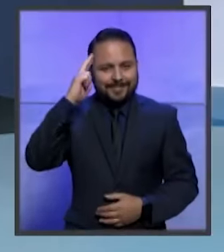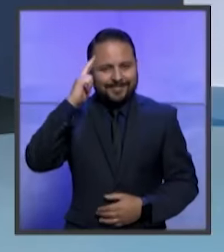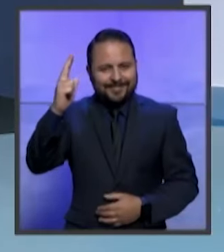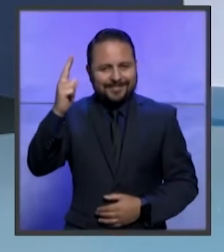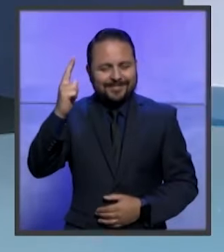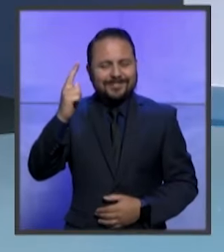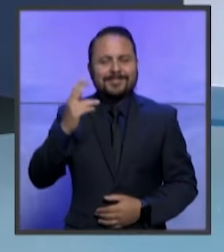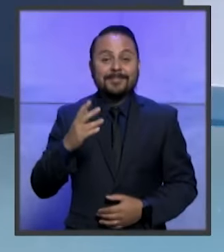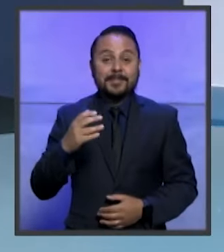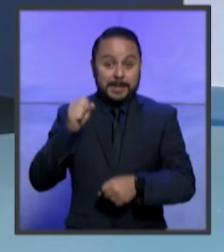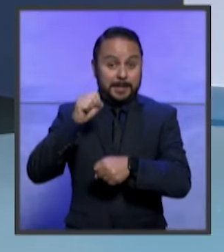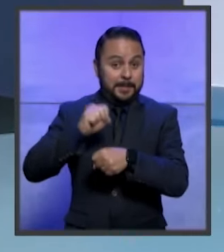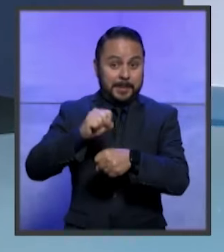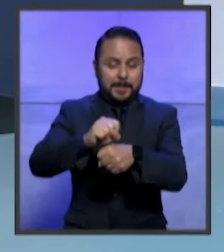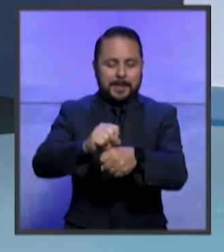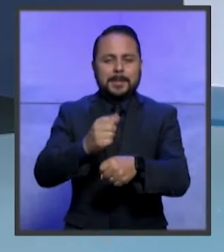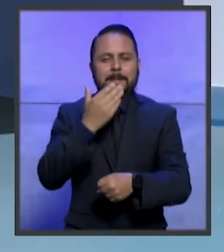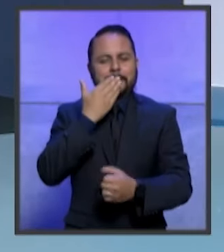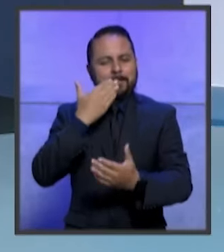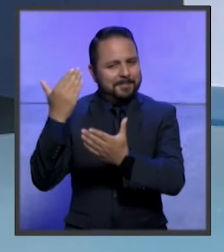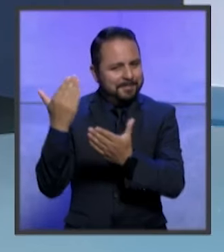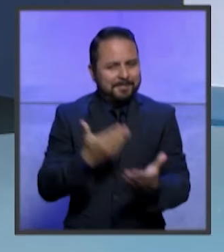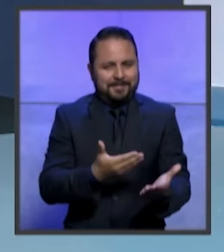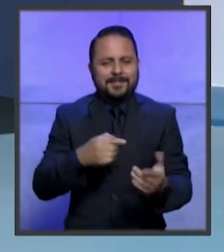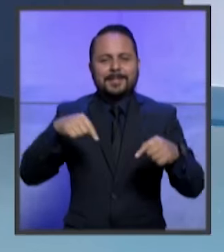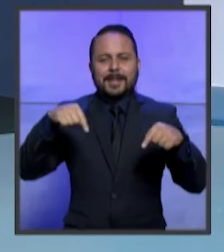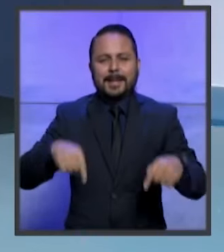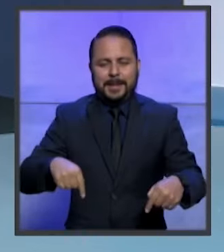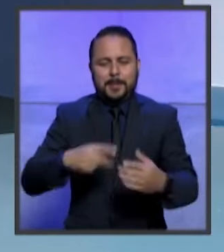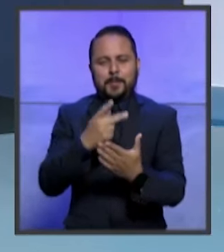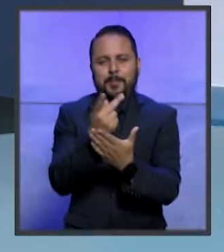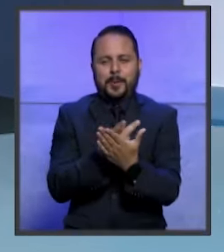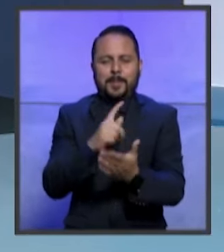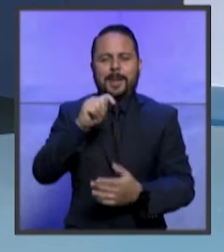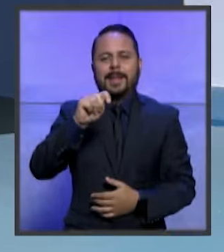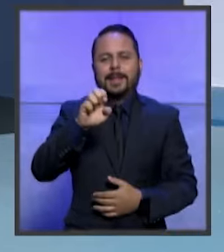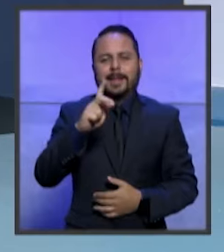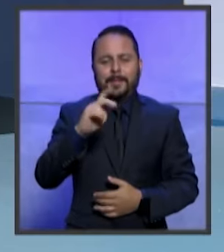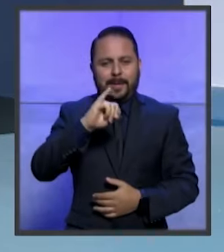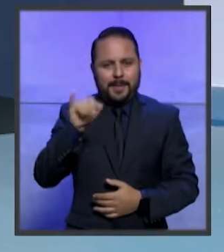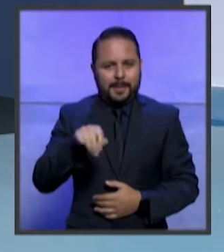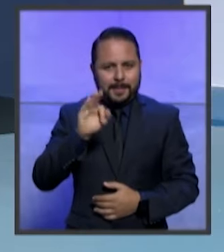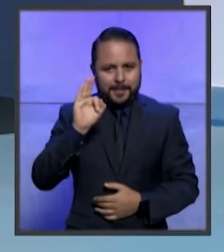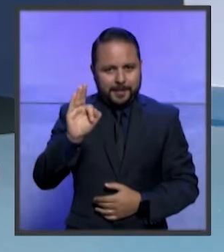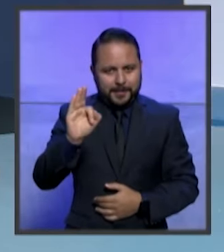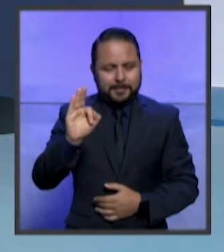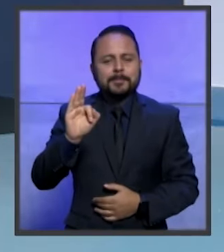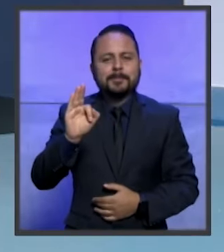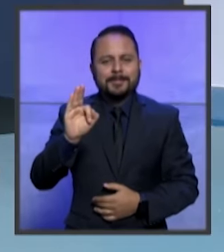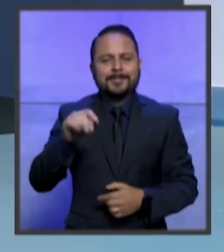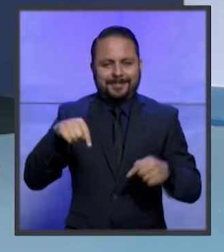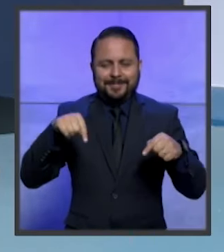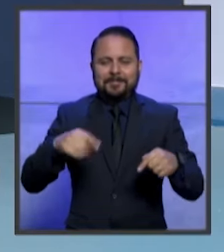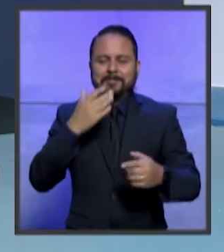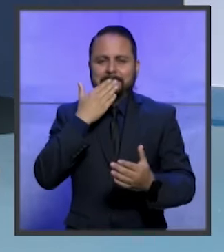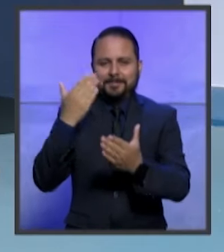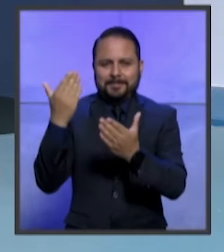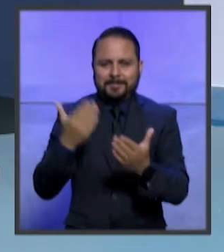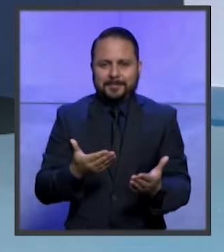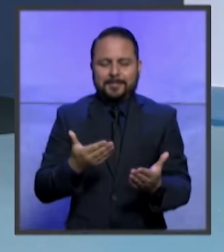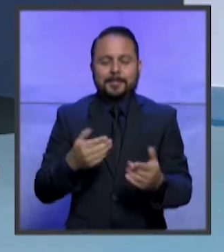Hola qué tal como cada semana le damos la más cordial bienvenida a este programa del tribunal electoral del poder judicial de la federación